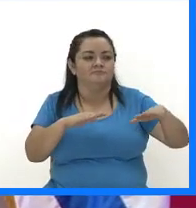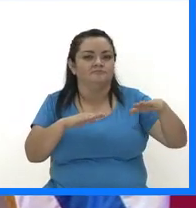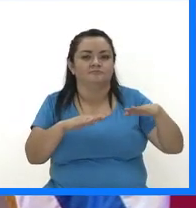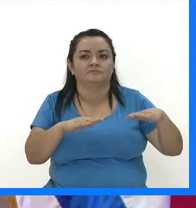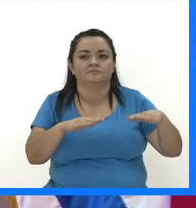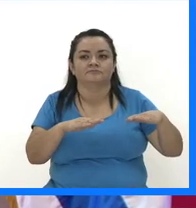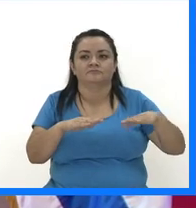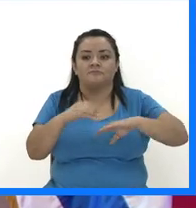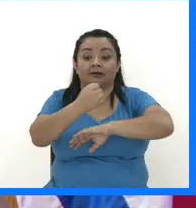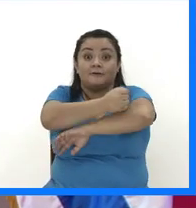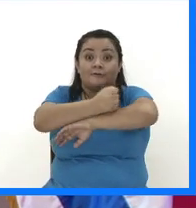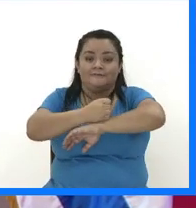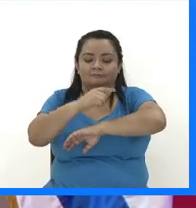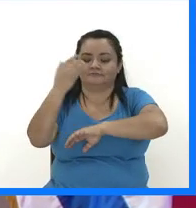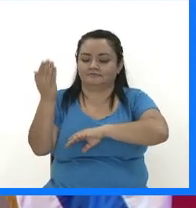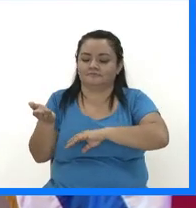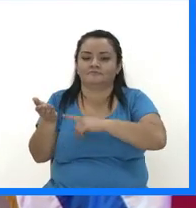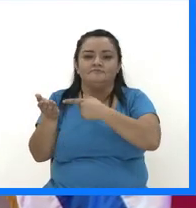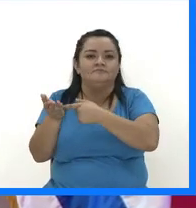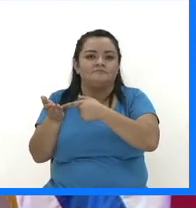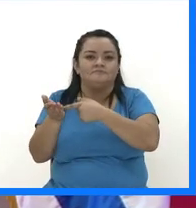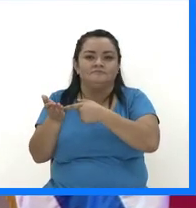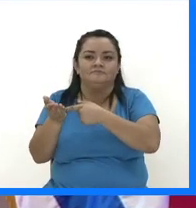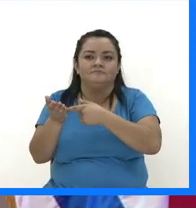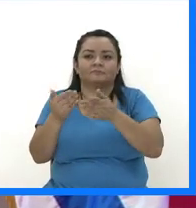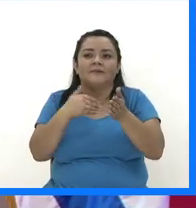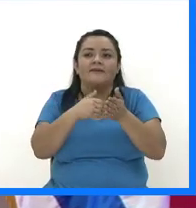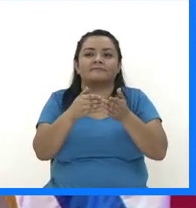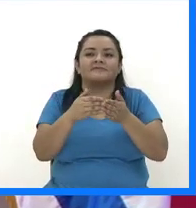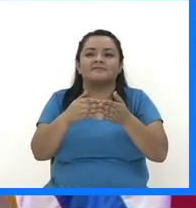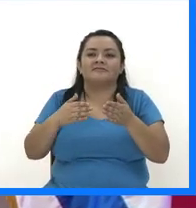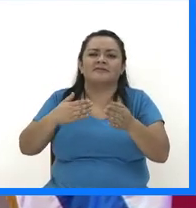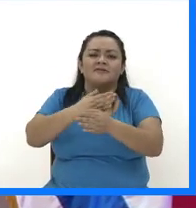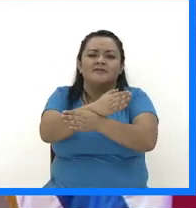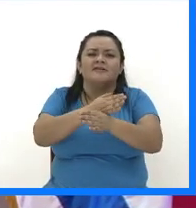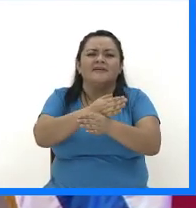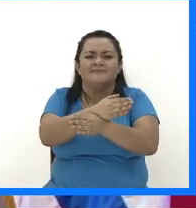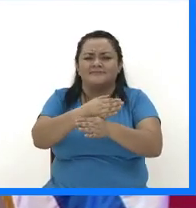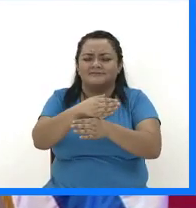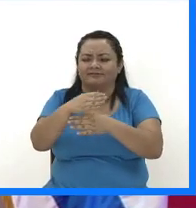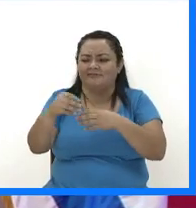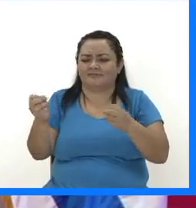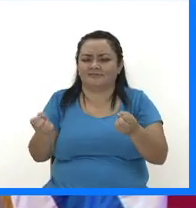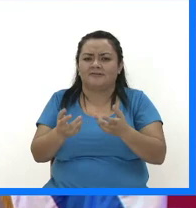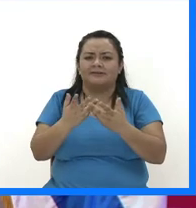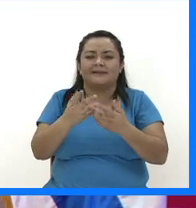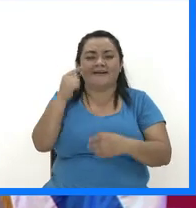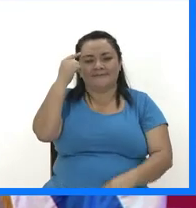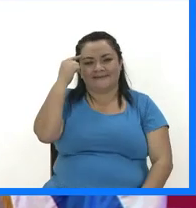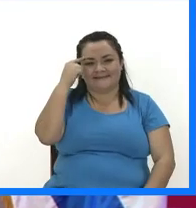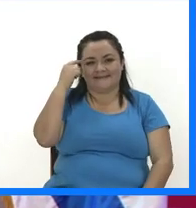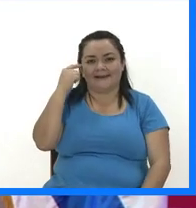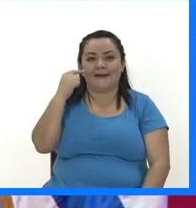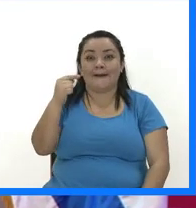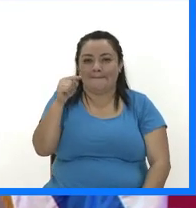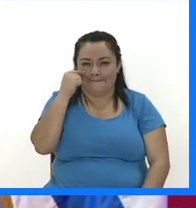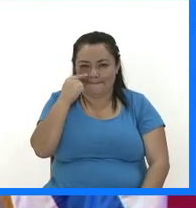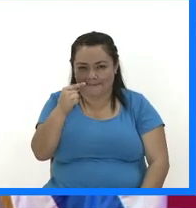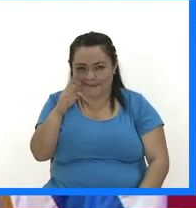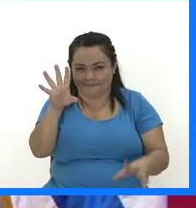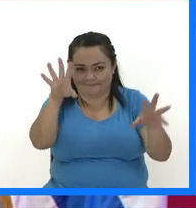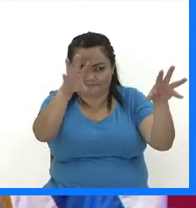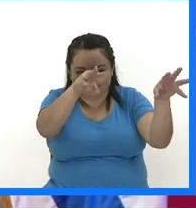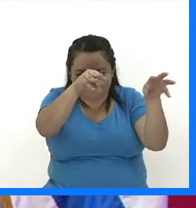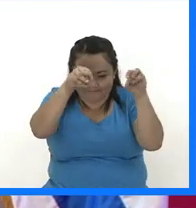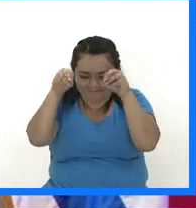que se pongan todos ahí que comiencen a partirlo y que hagan todo lo que quieran a ver que suceda ahora se imagina usted por favor ubíquese